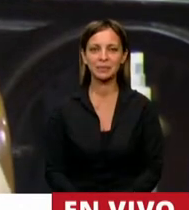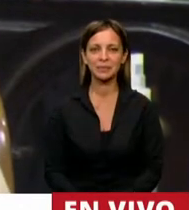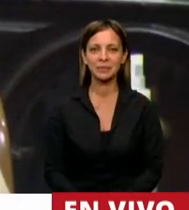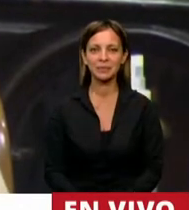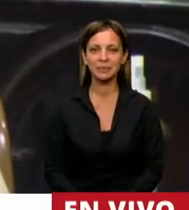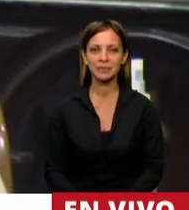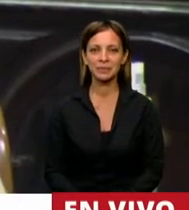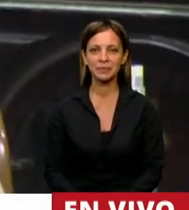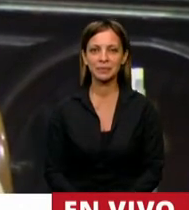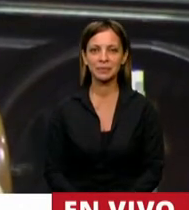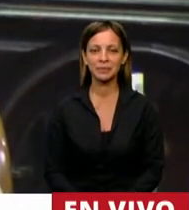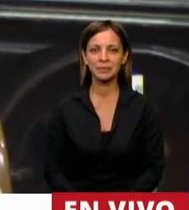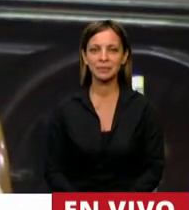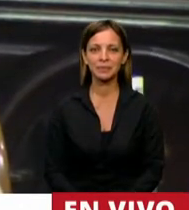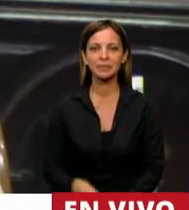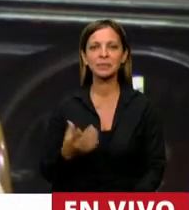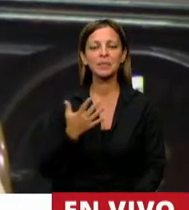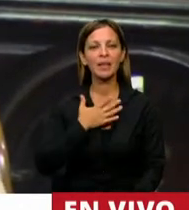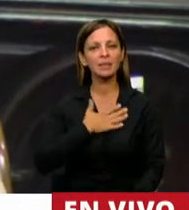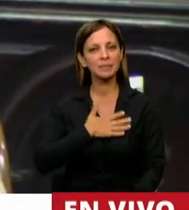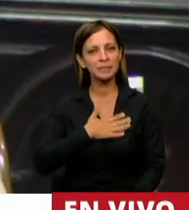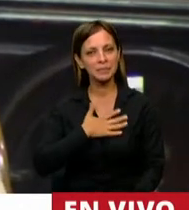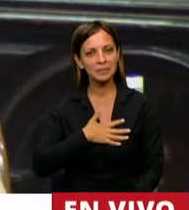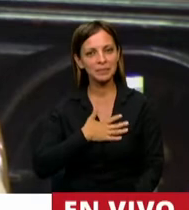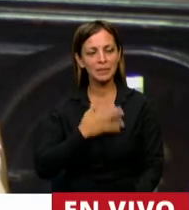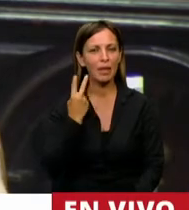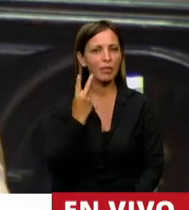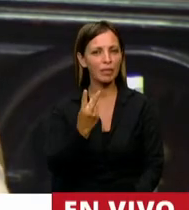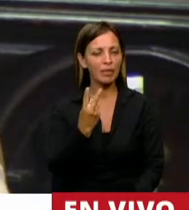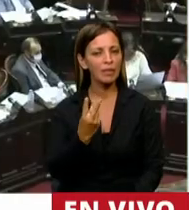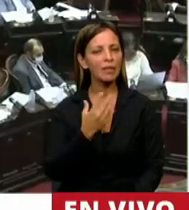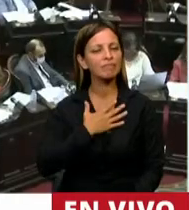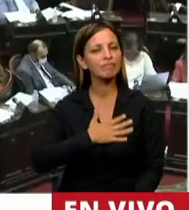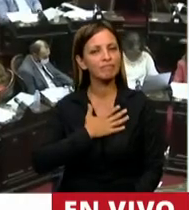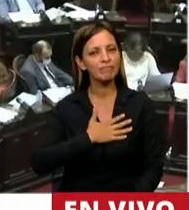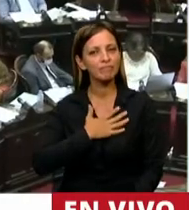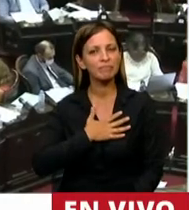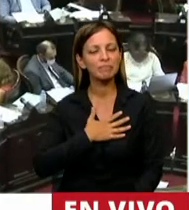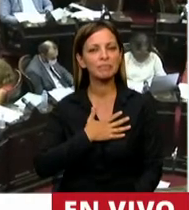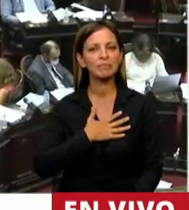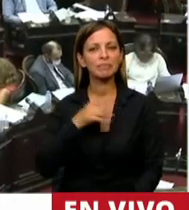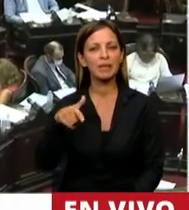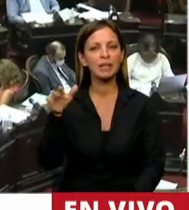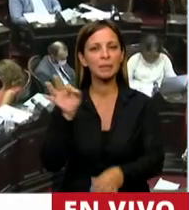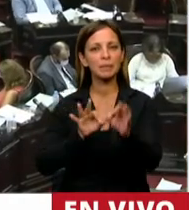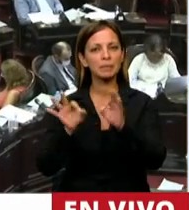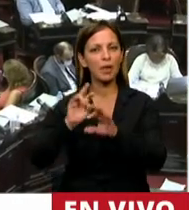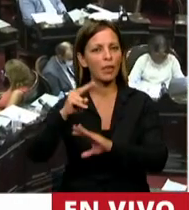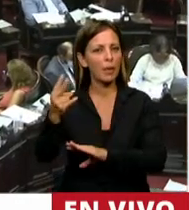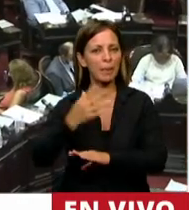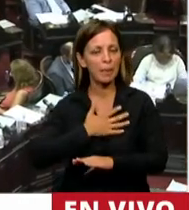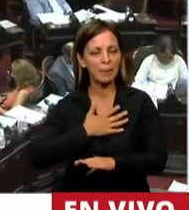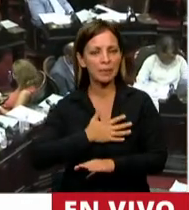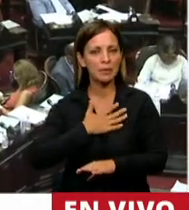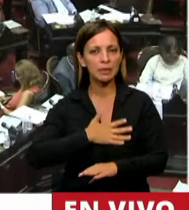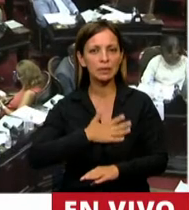Bueno, celebro doblemente, Presidenta, este proyecto que estamos tratando hoy